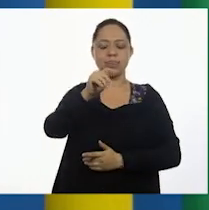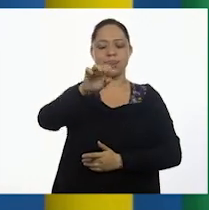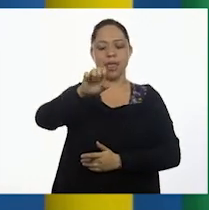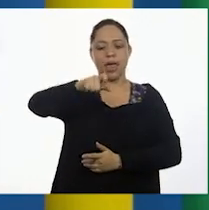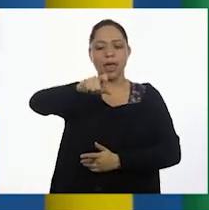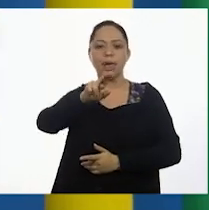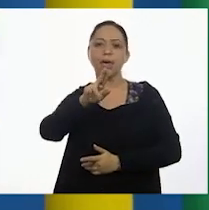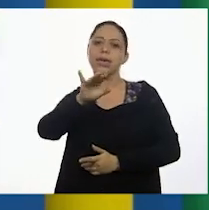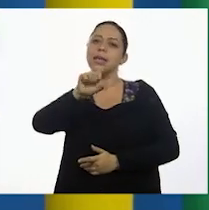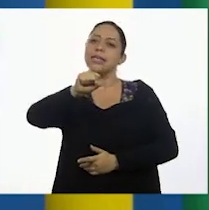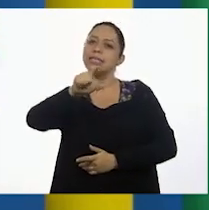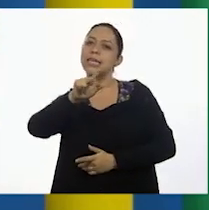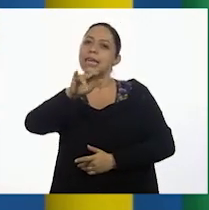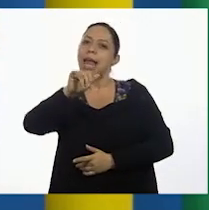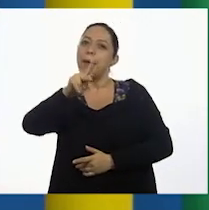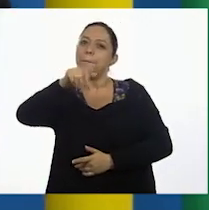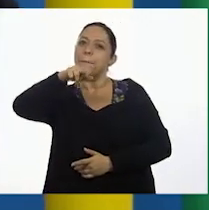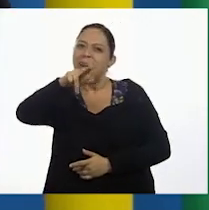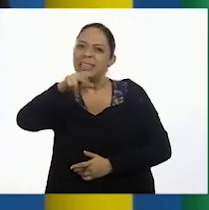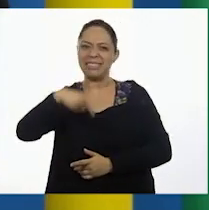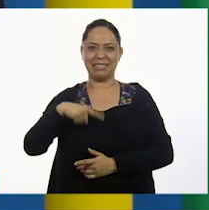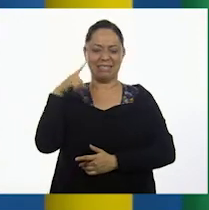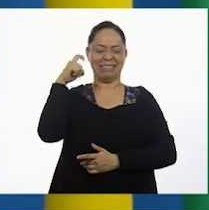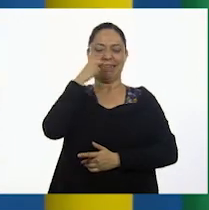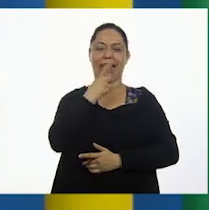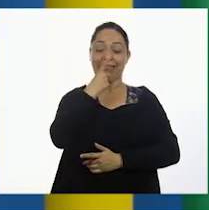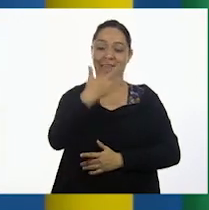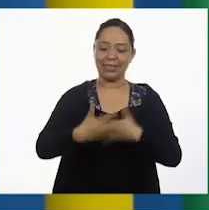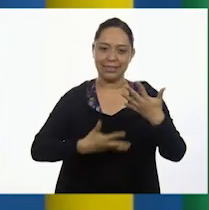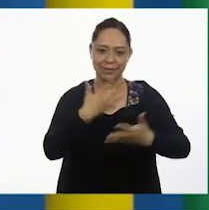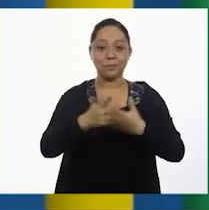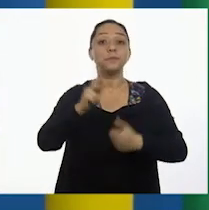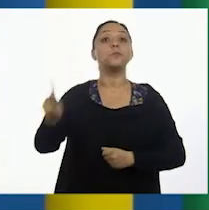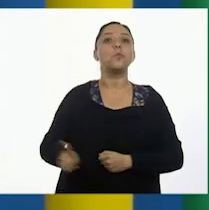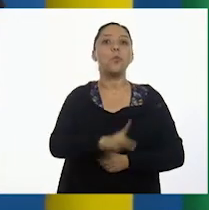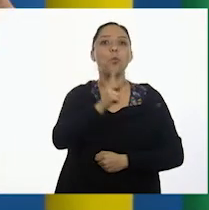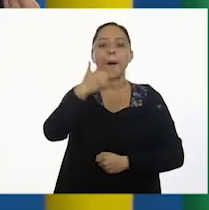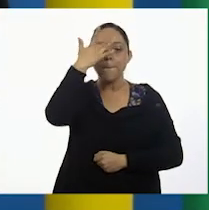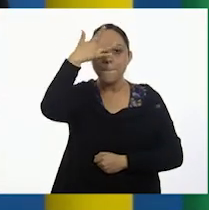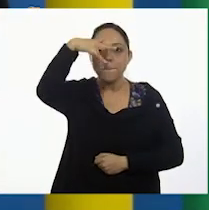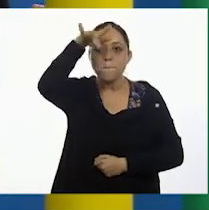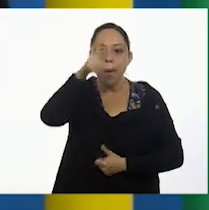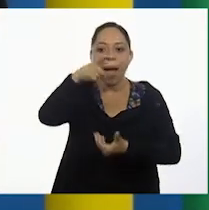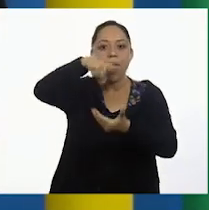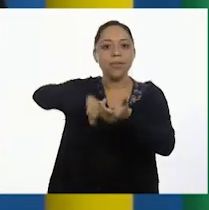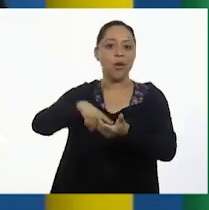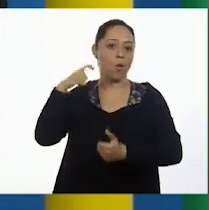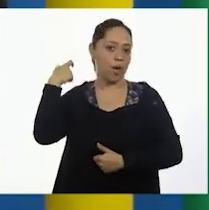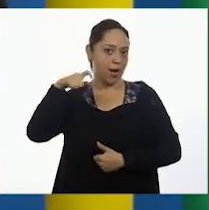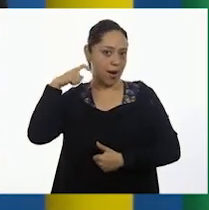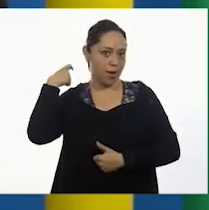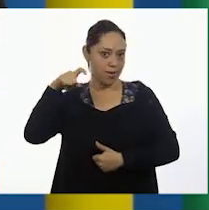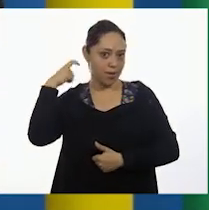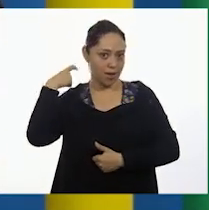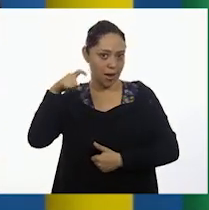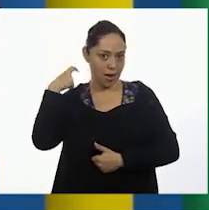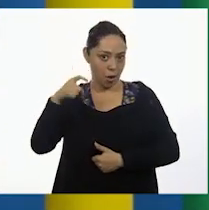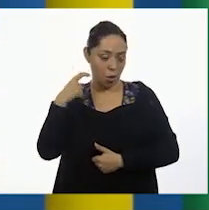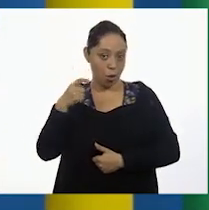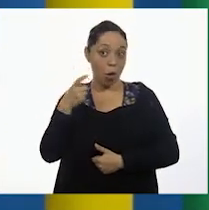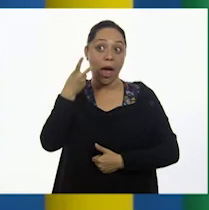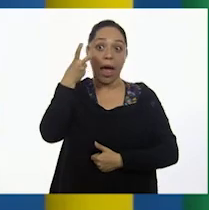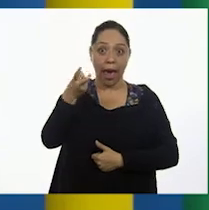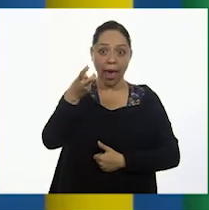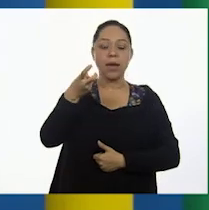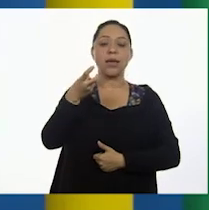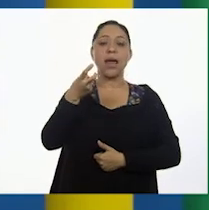Tequisquiapan. Ay, siempre me cuesta decirlo, profe. Que por cierto, es un pueblo mágico del estado de Querétaro. Y nos dieron un